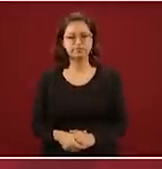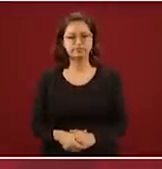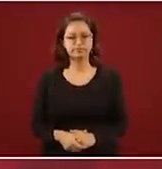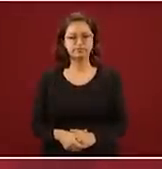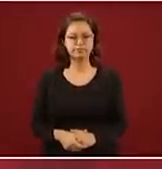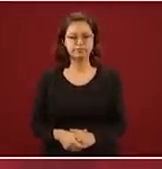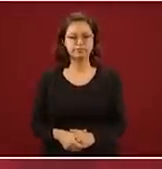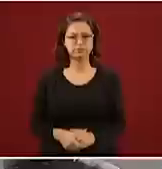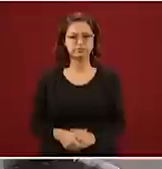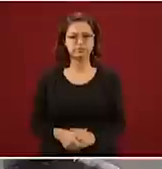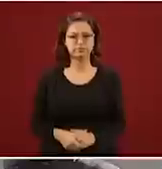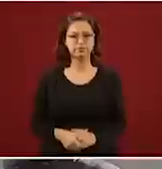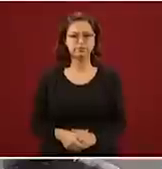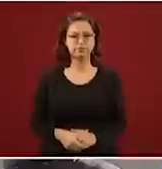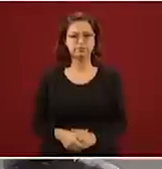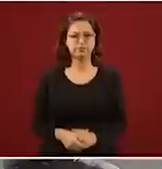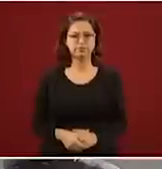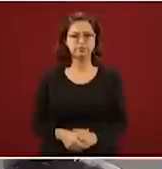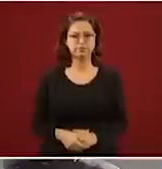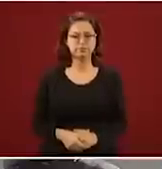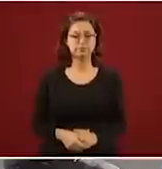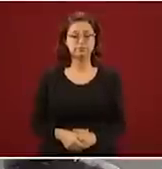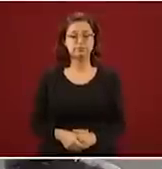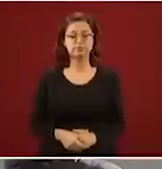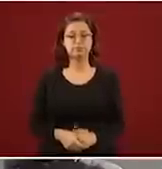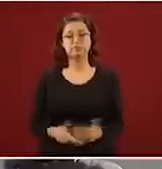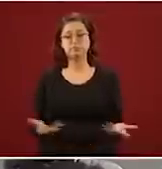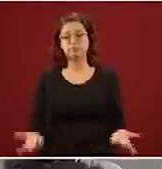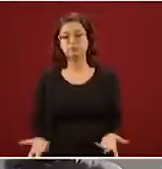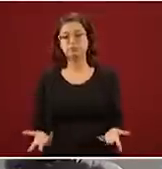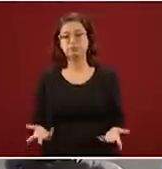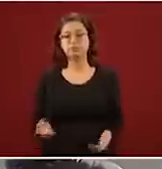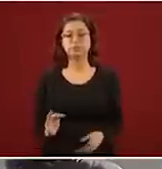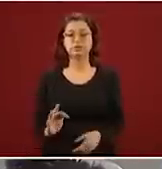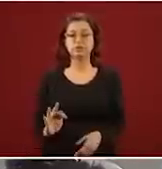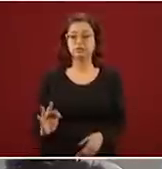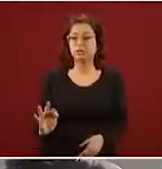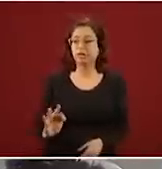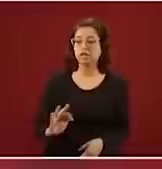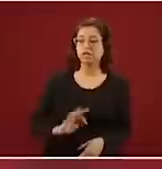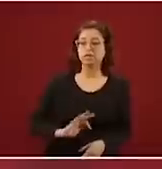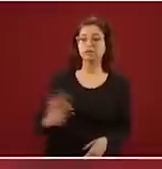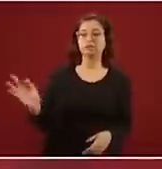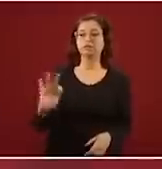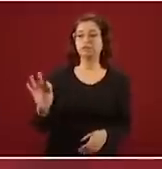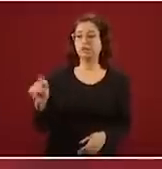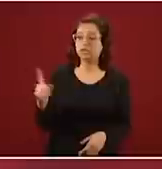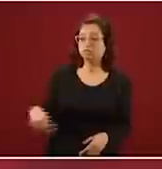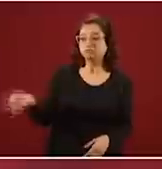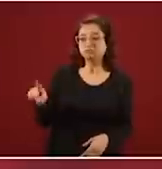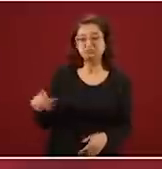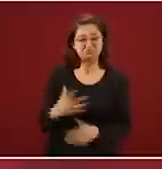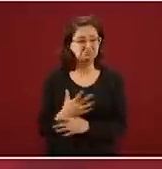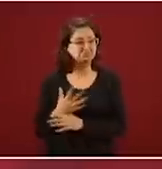Pueden decir algunos que no se va a lograr, que es la utopía,